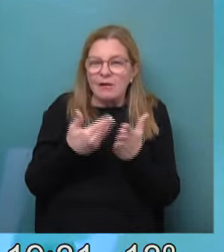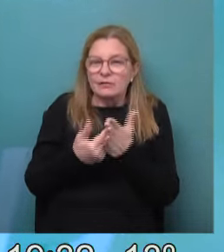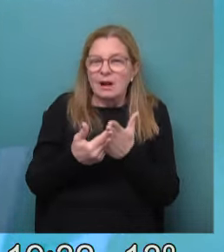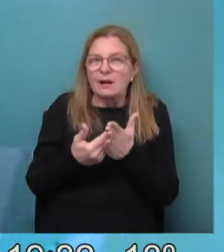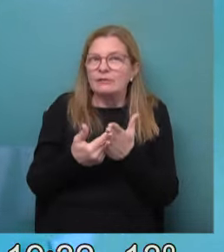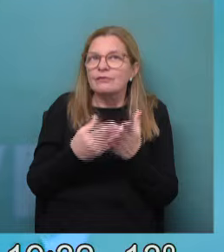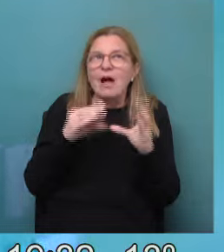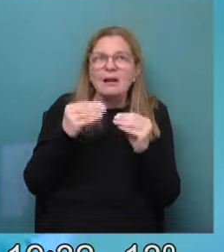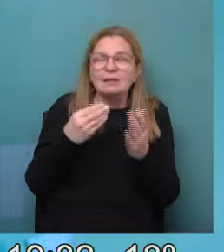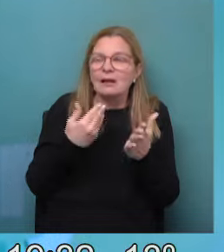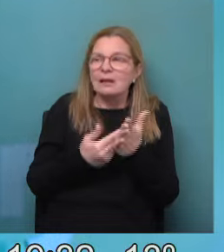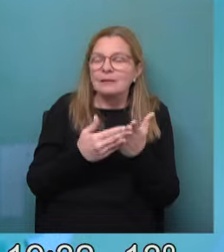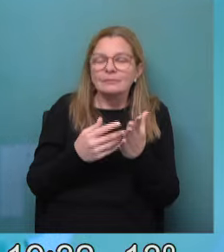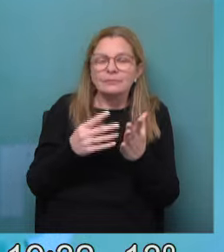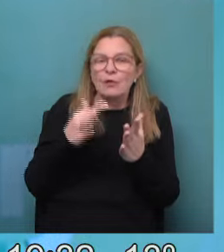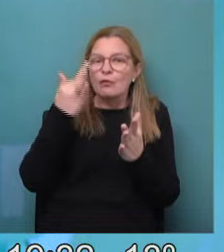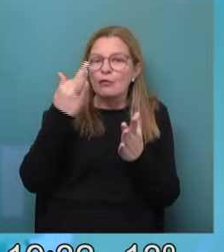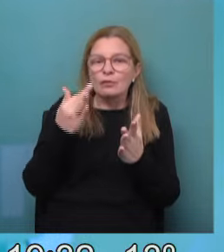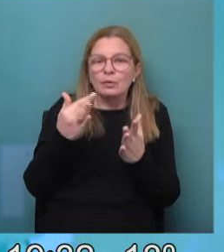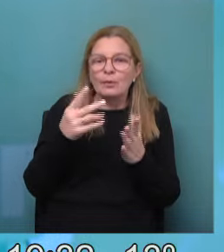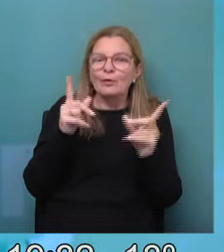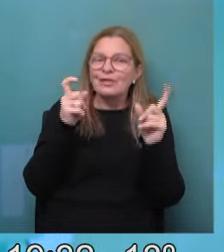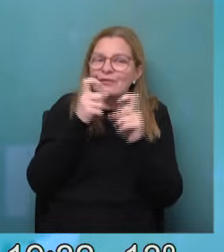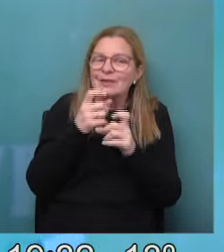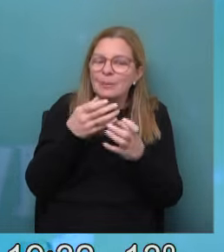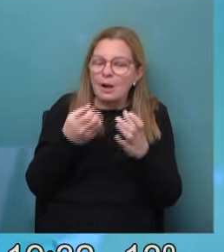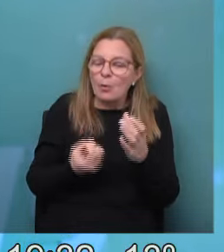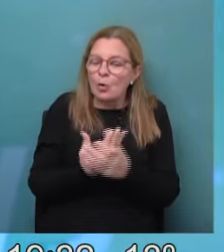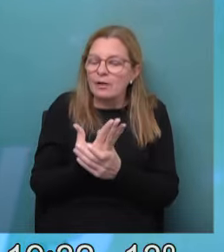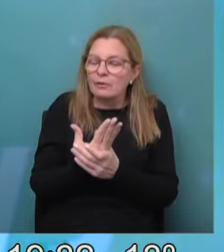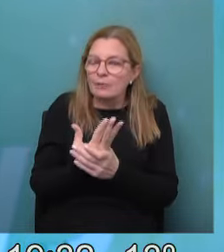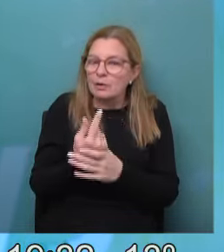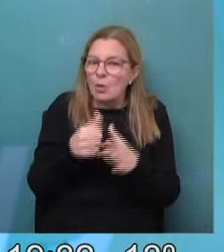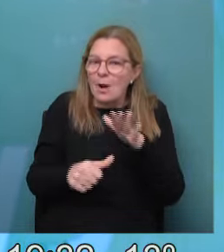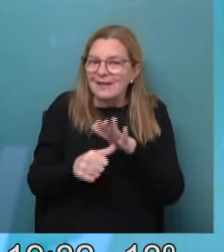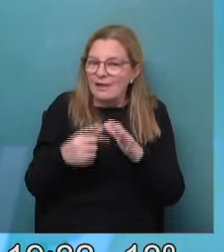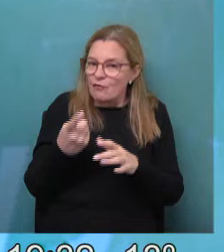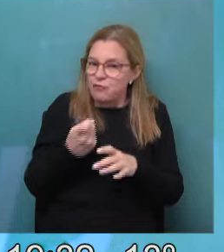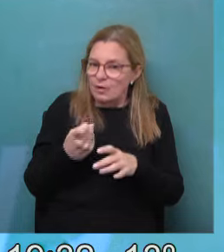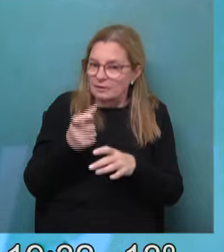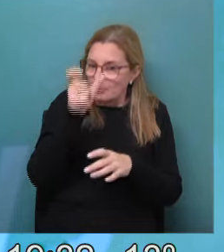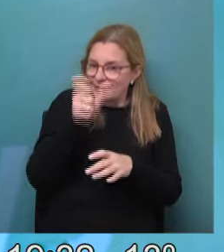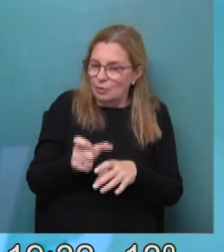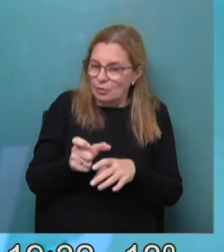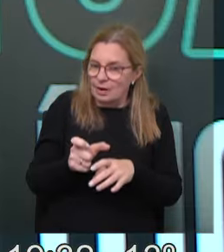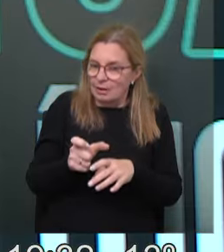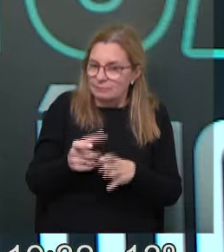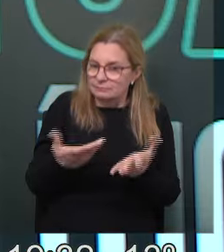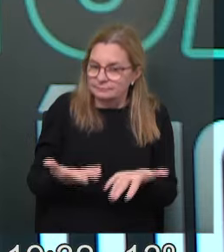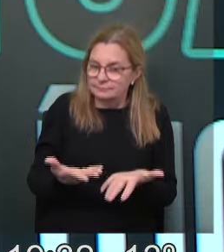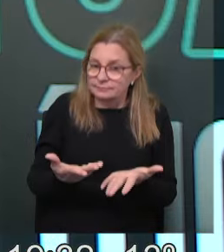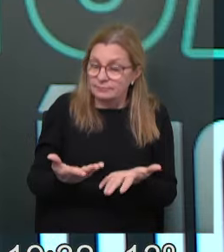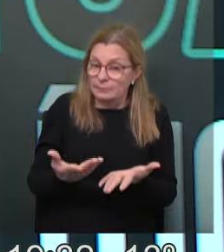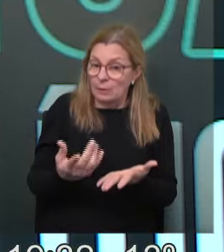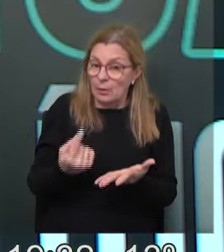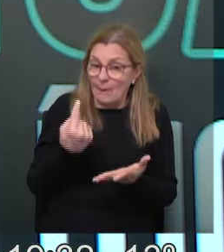como partido político o de dificultades para que crezcan espacios por fuera de un líder tan fuerte personalmente como marini y ríos Bueno creo que